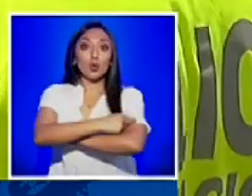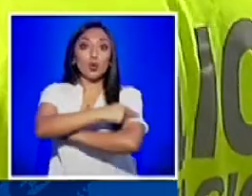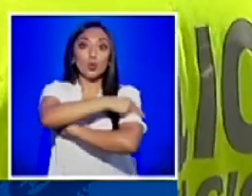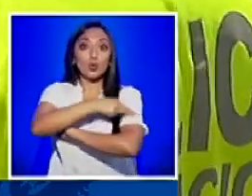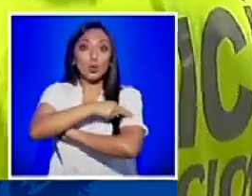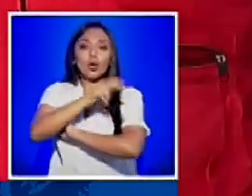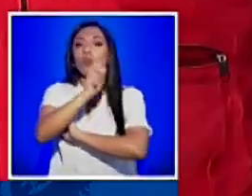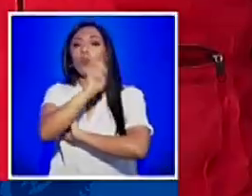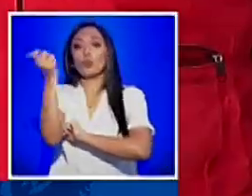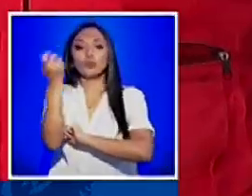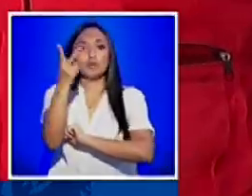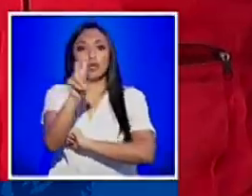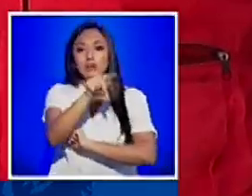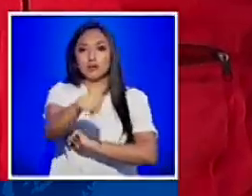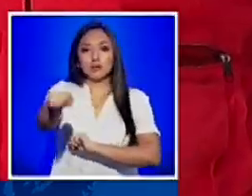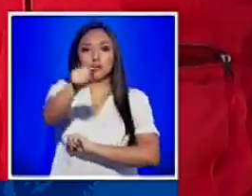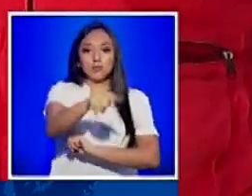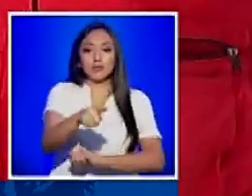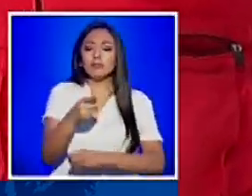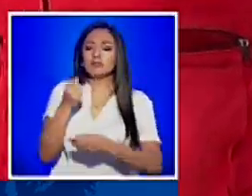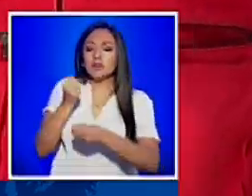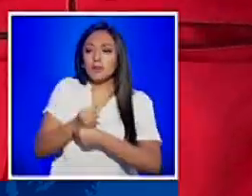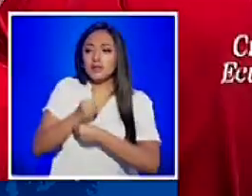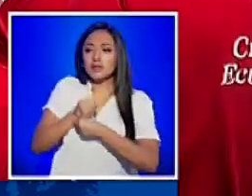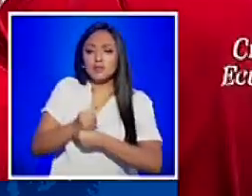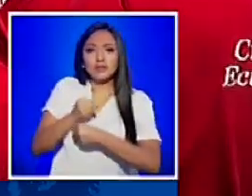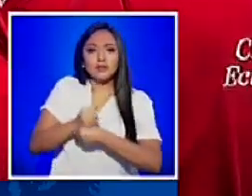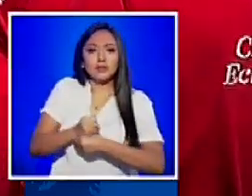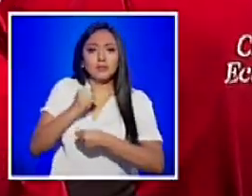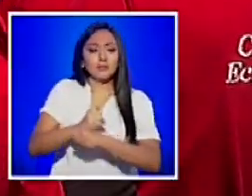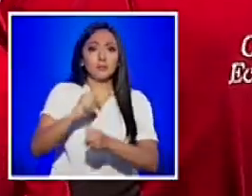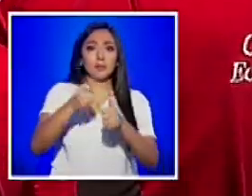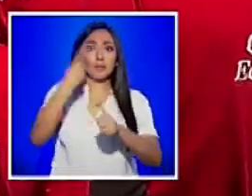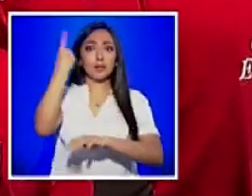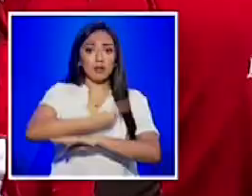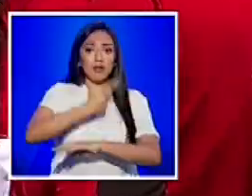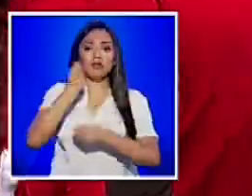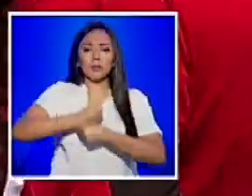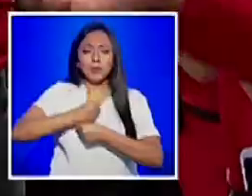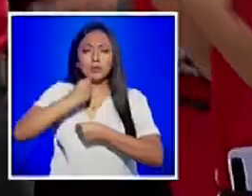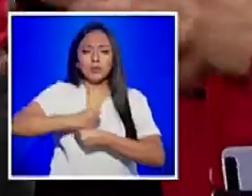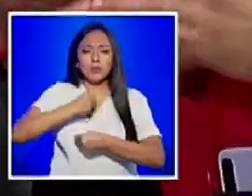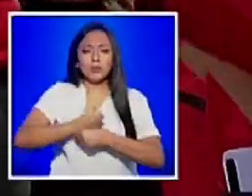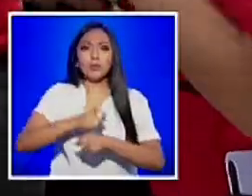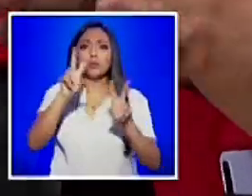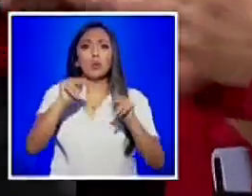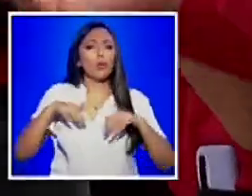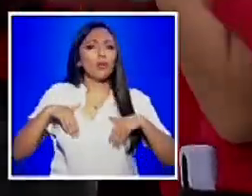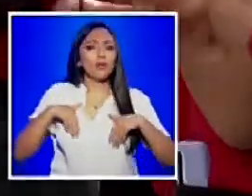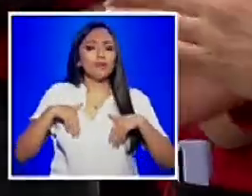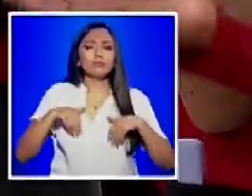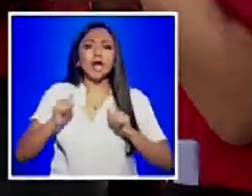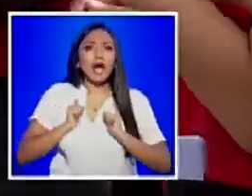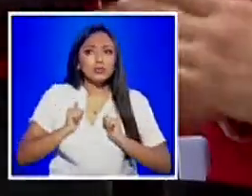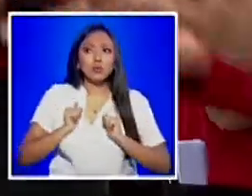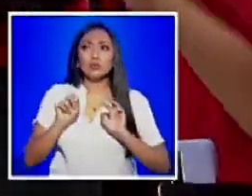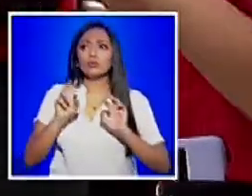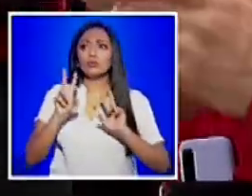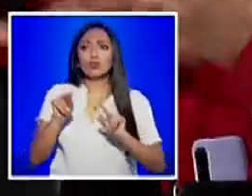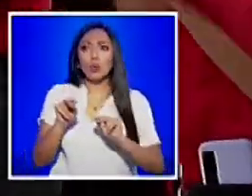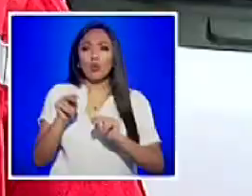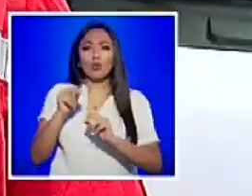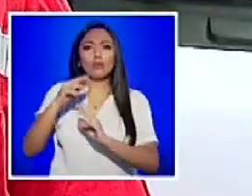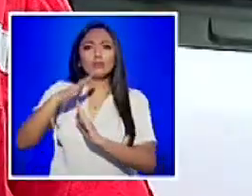institución en primera línea, cuyo personal batalla desde el primer día de la pandemia, sin descanso y sin tregua. Nos alegra